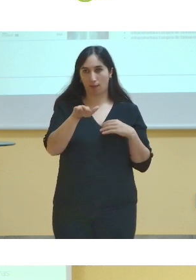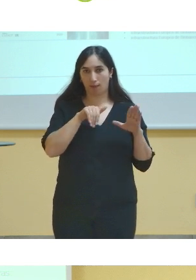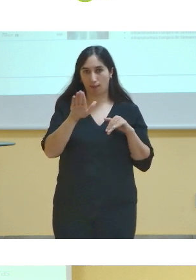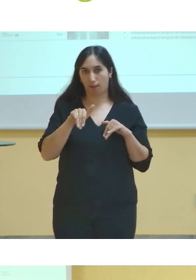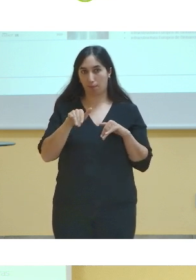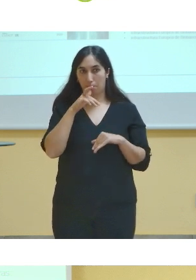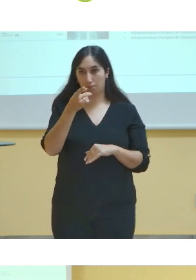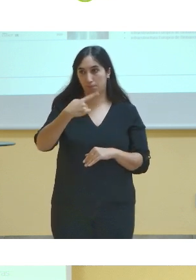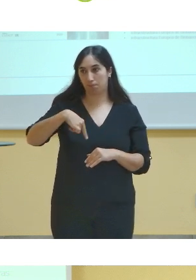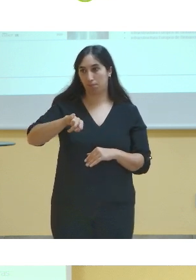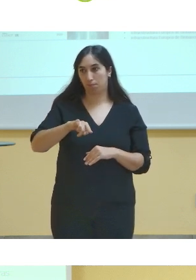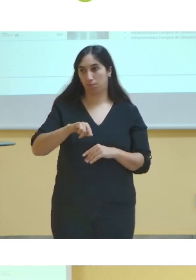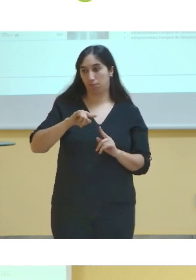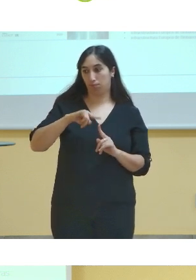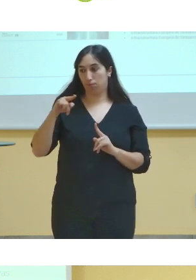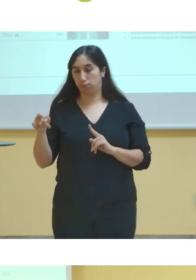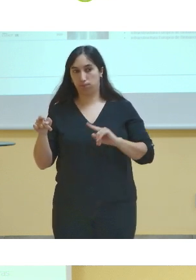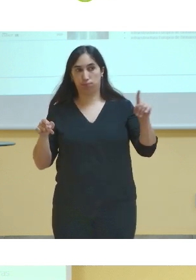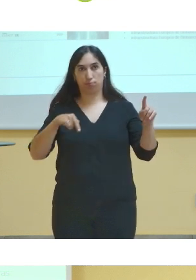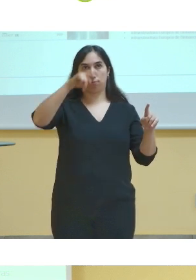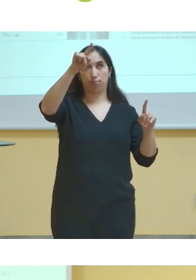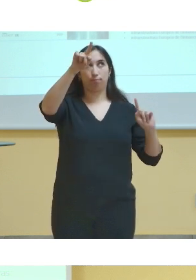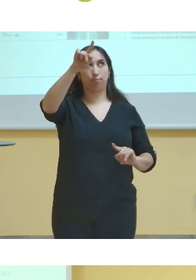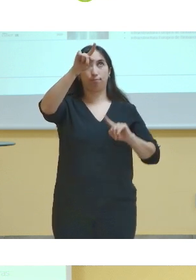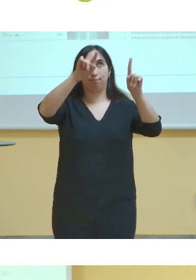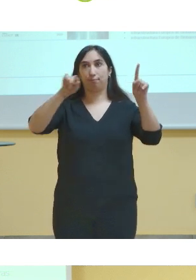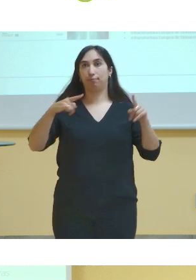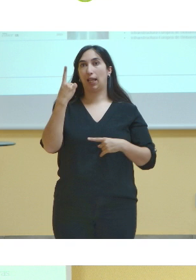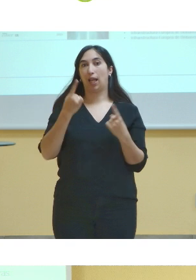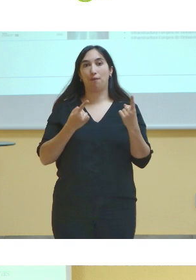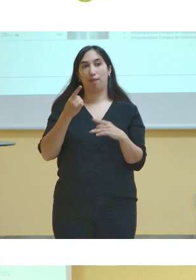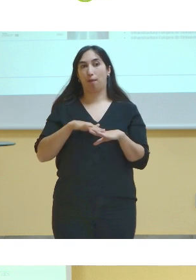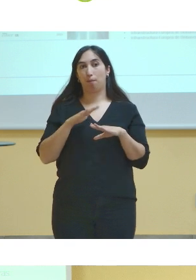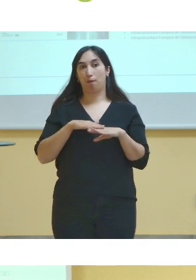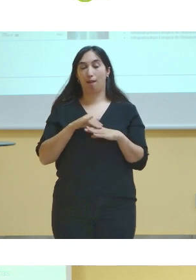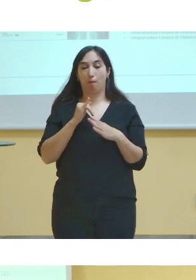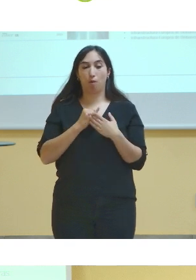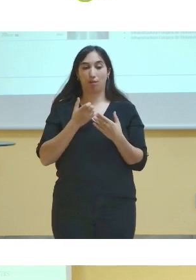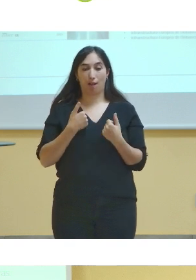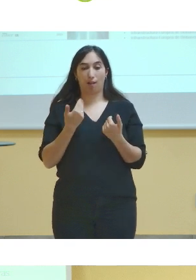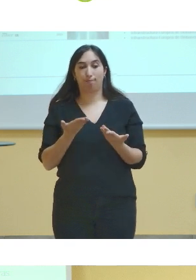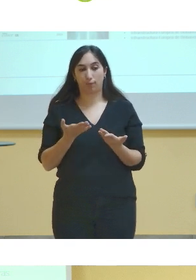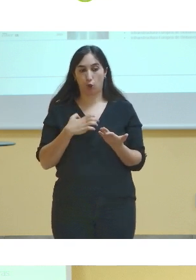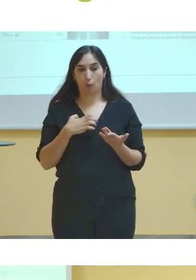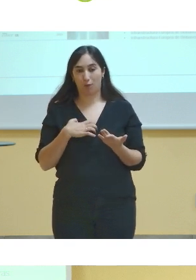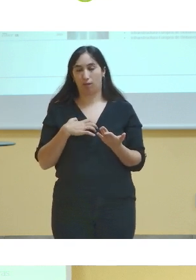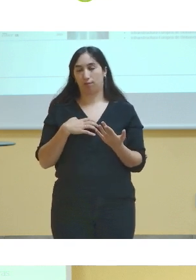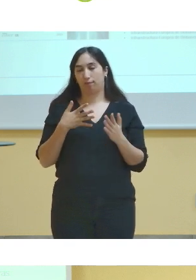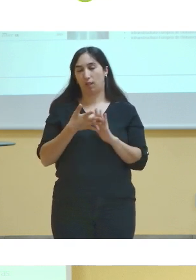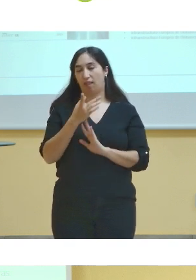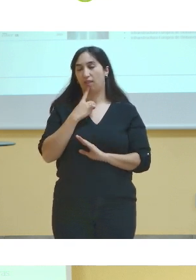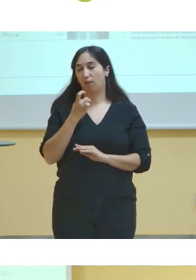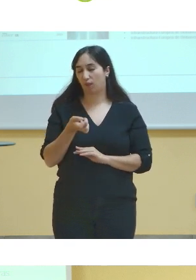pacientes de enfermedades raras, uno está aquí, otro está allá y tal, y muchas veces no tienen disponibilidad para acceder muestras. Es